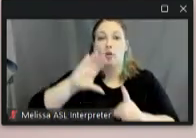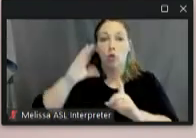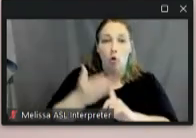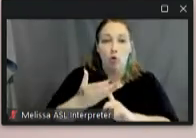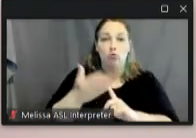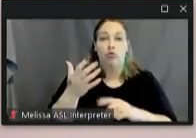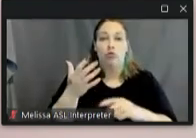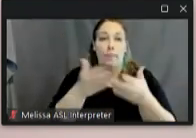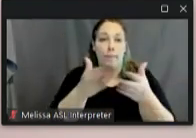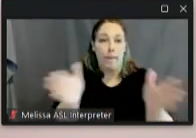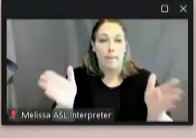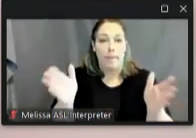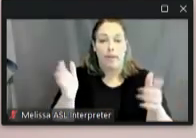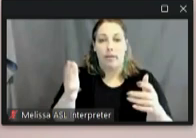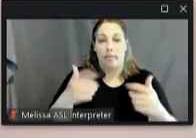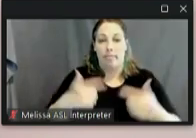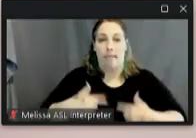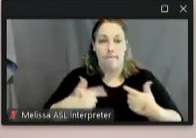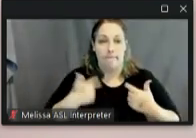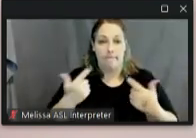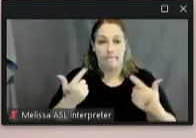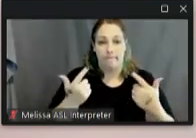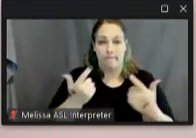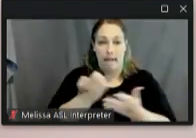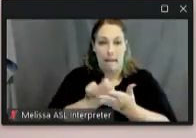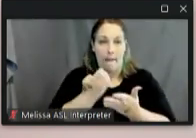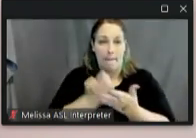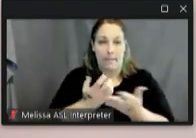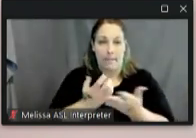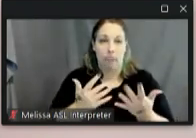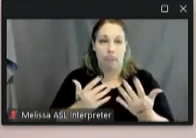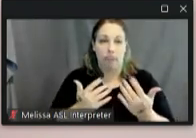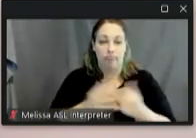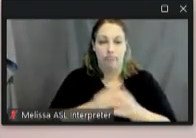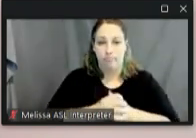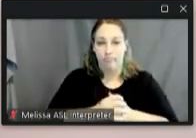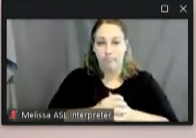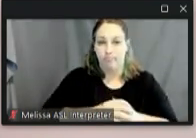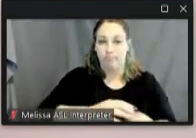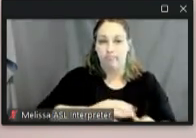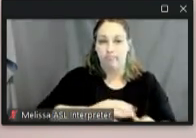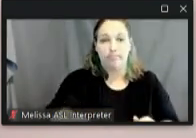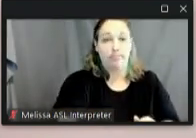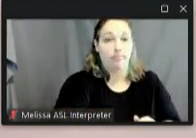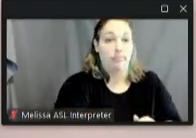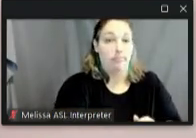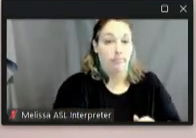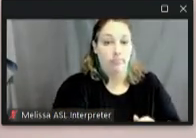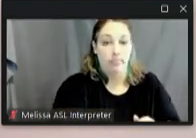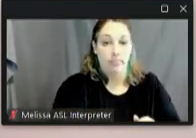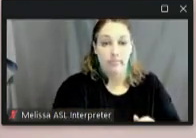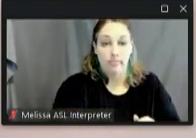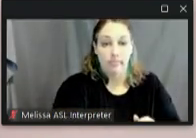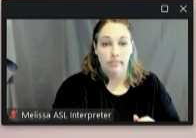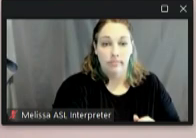de género u otra forma lesiva a la dignidad humana. Asimismo, en el Plan de Gobierno para refundar a